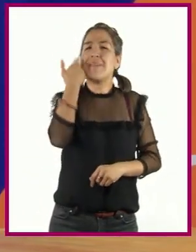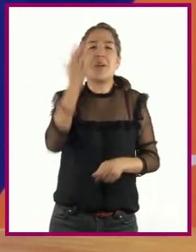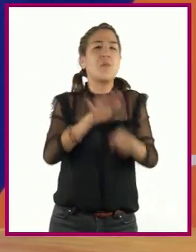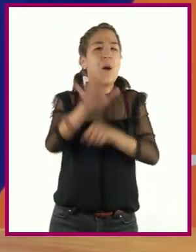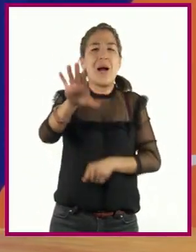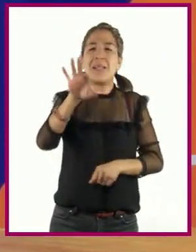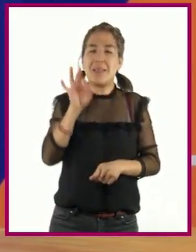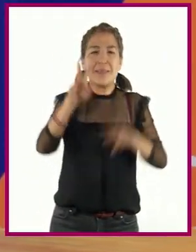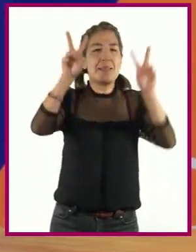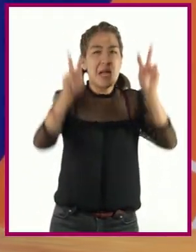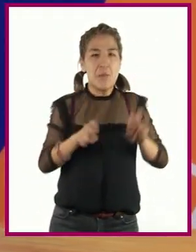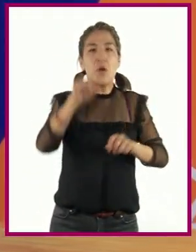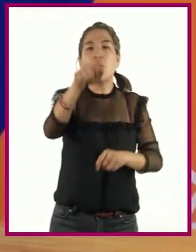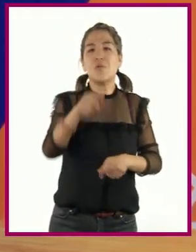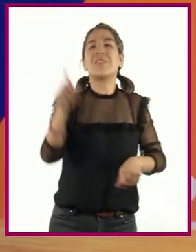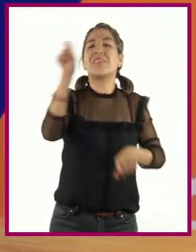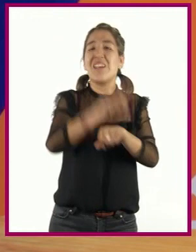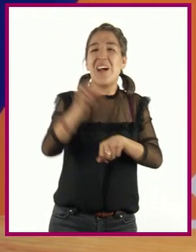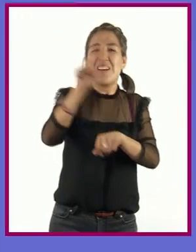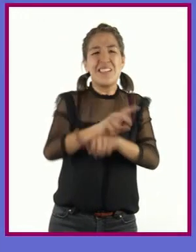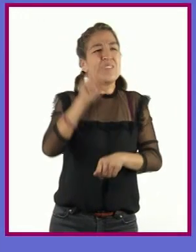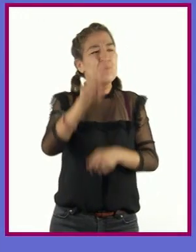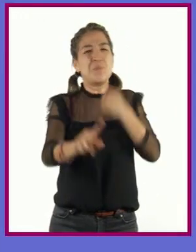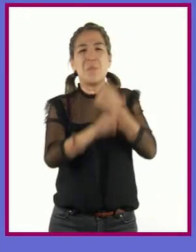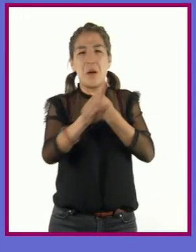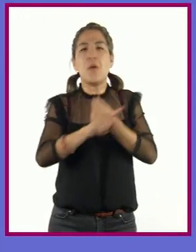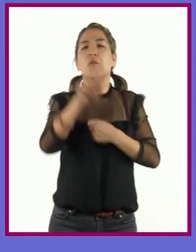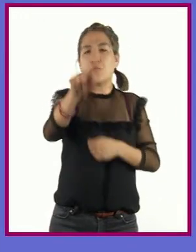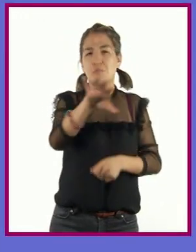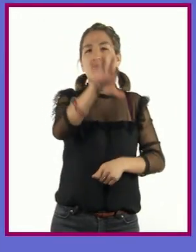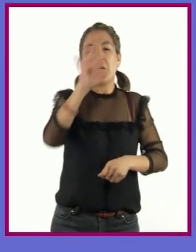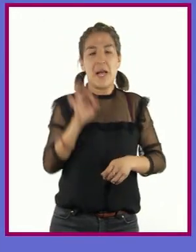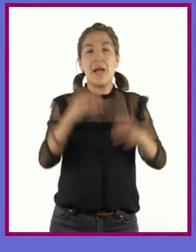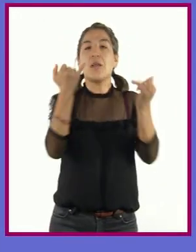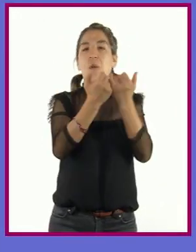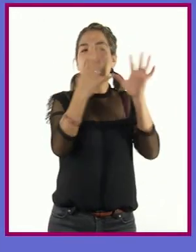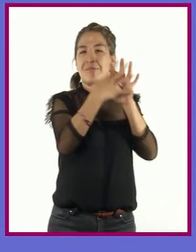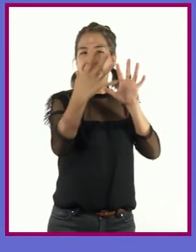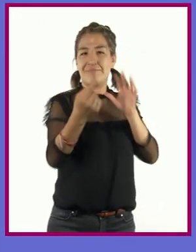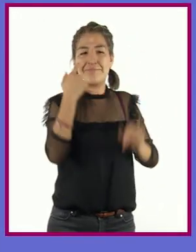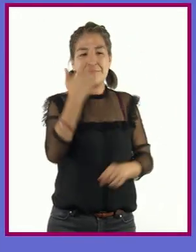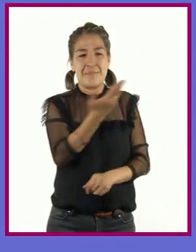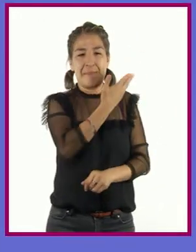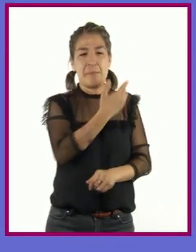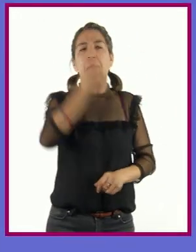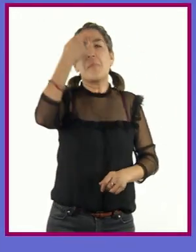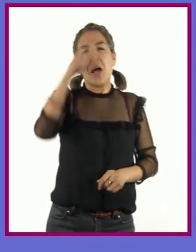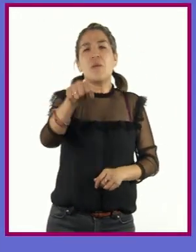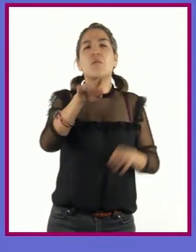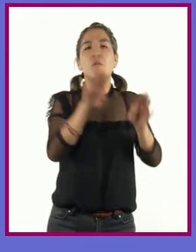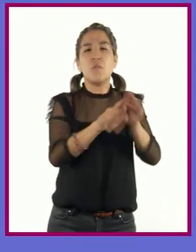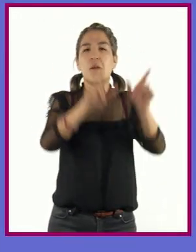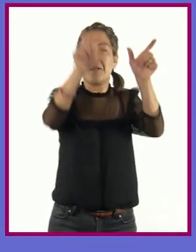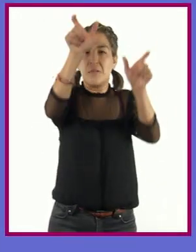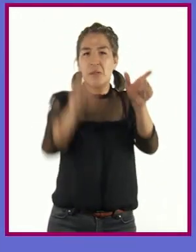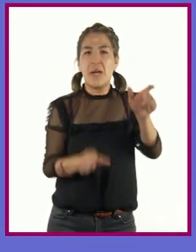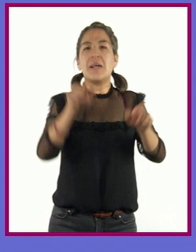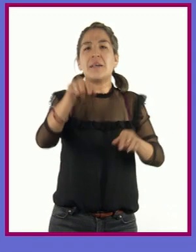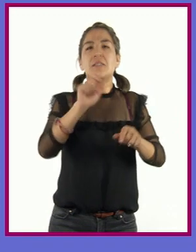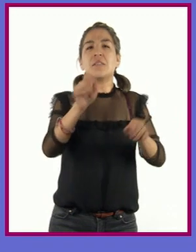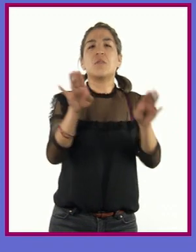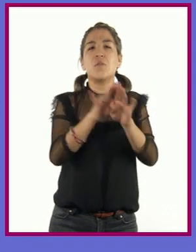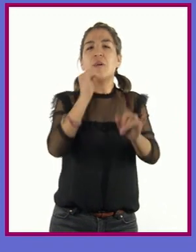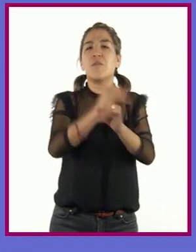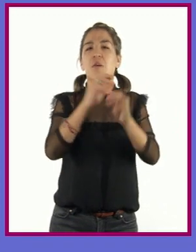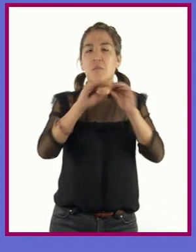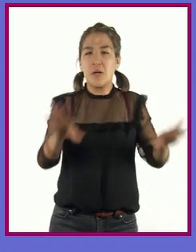acuerdo con las situaciones que viven en su día a día. Realicen un cuadro como el siguiente para que concentren la información de las